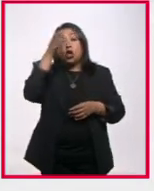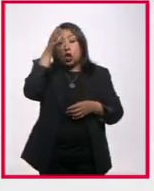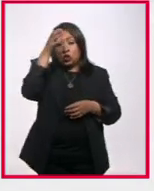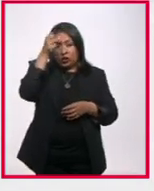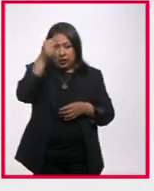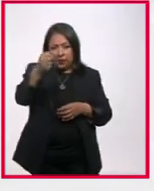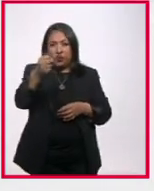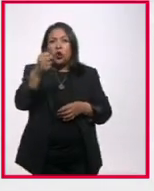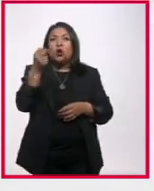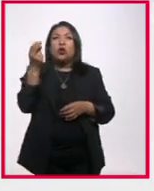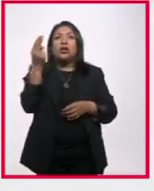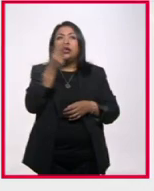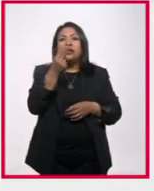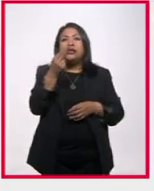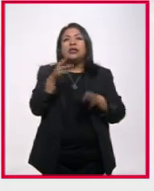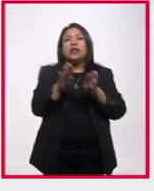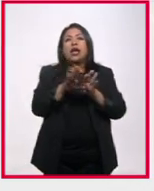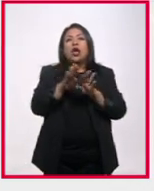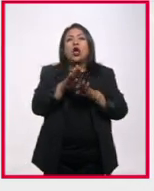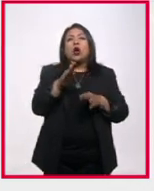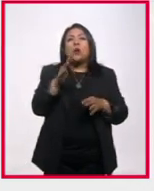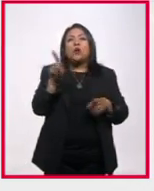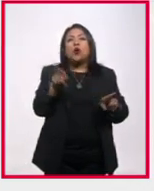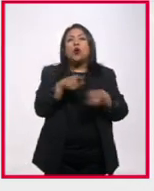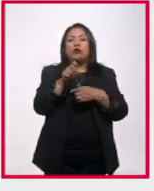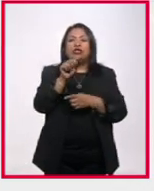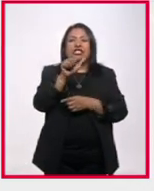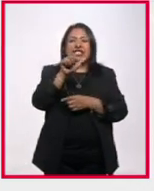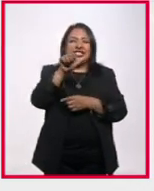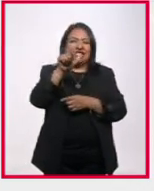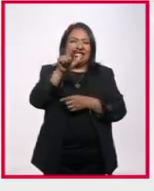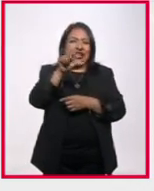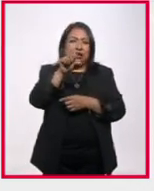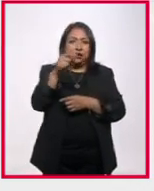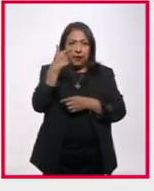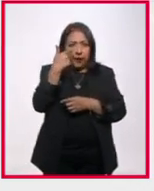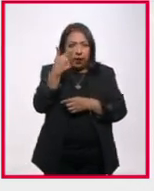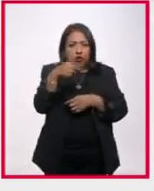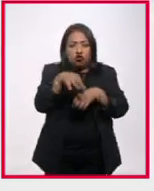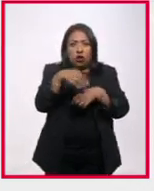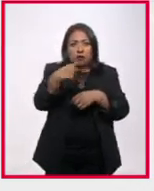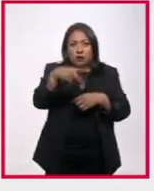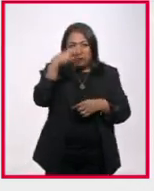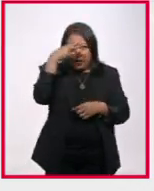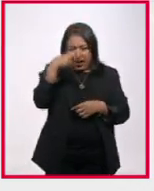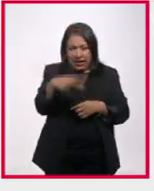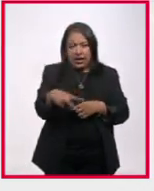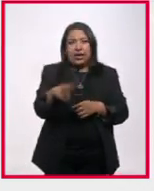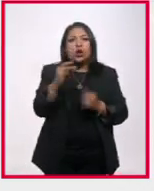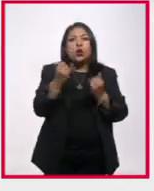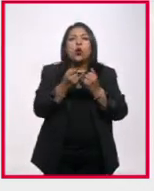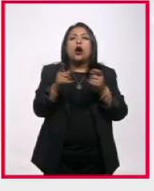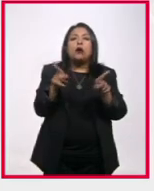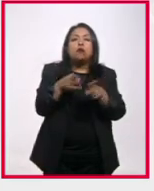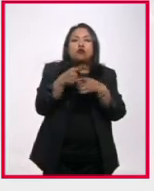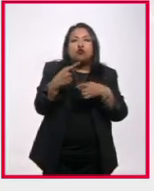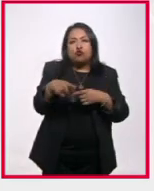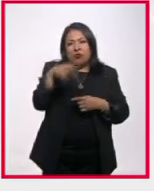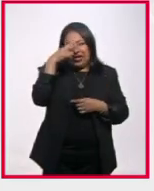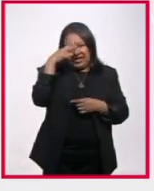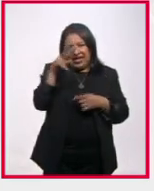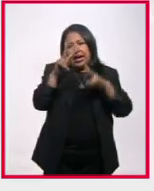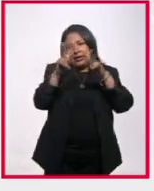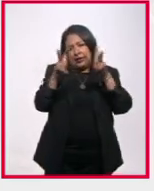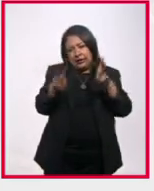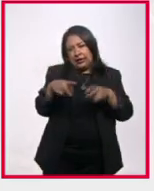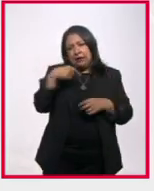es hacer salsa actual que refleje la realidad que se vive en México, utilizando también música mexicana,